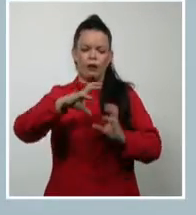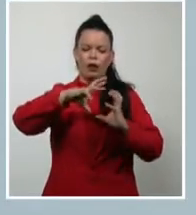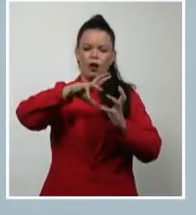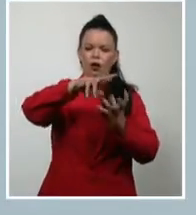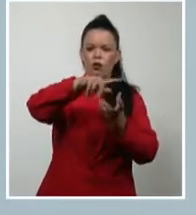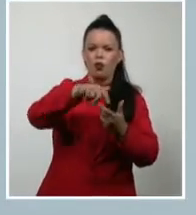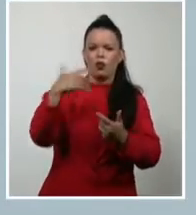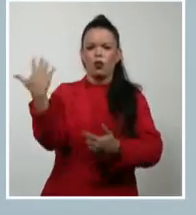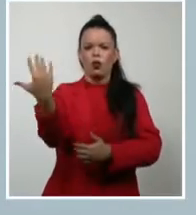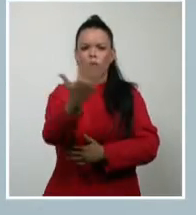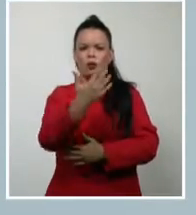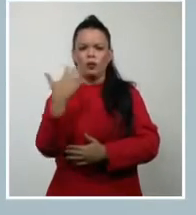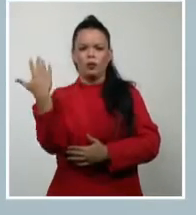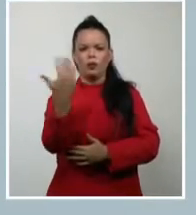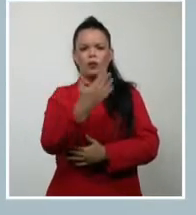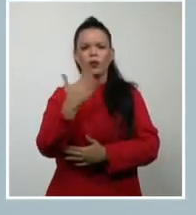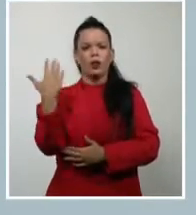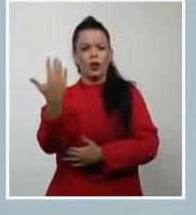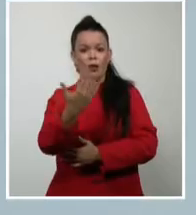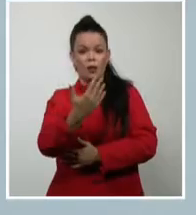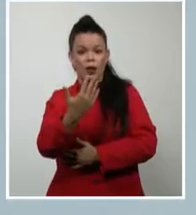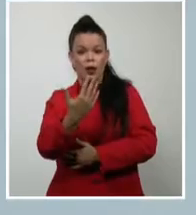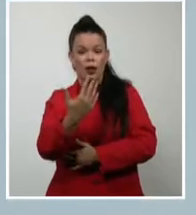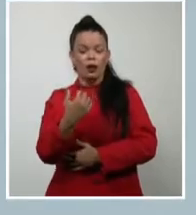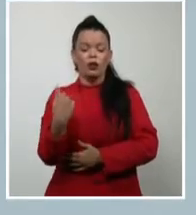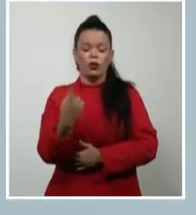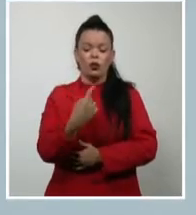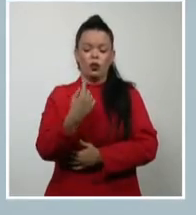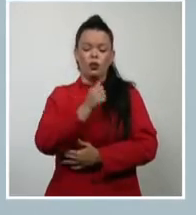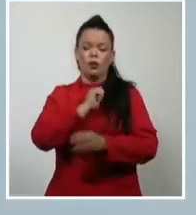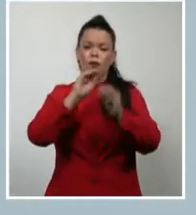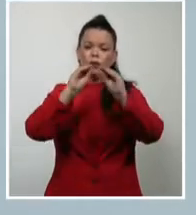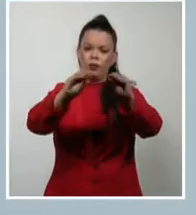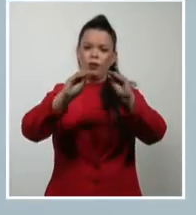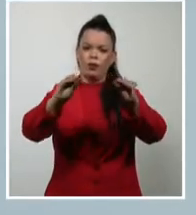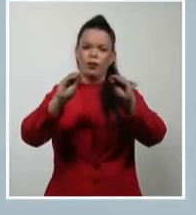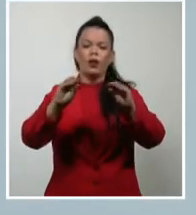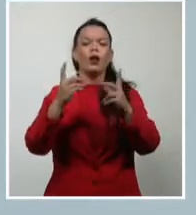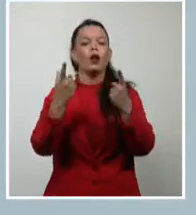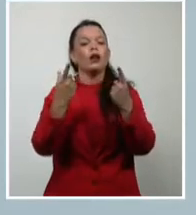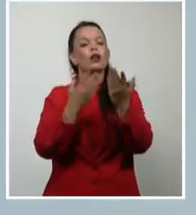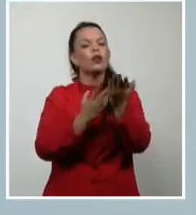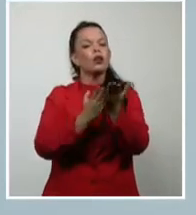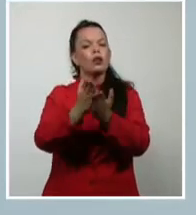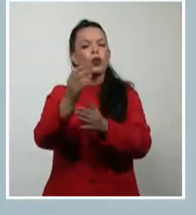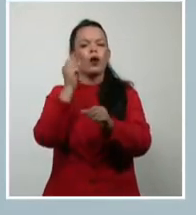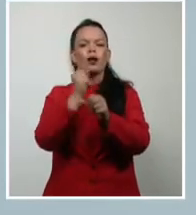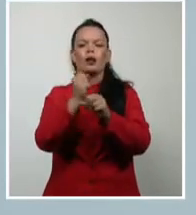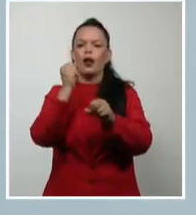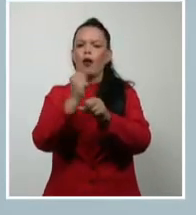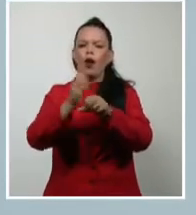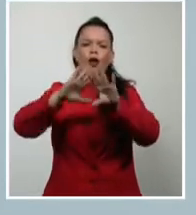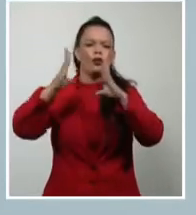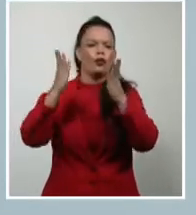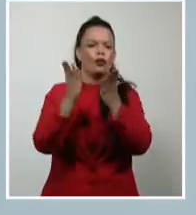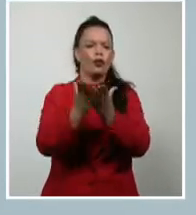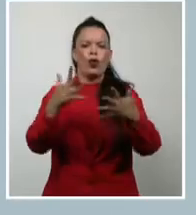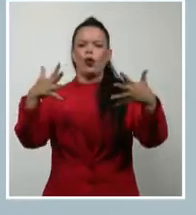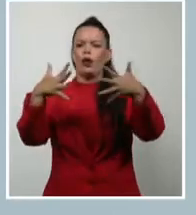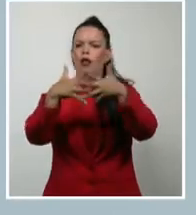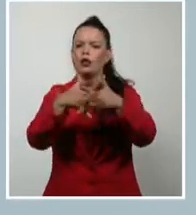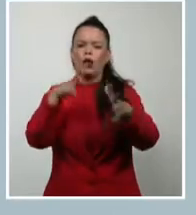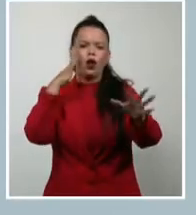sentido general, y estamos haciendo un llamado para continuar trabajando en todas las cuestiones vinculadas a la protección y el uso racional de